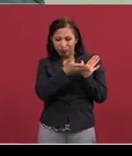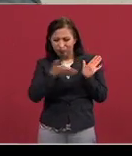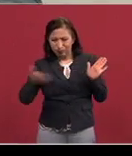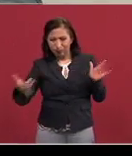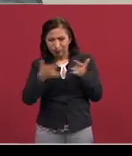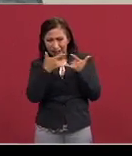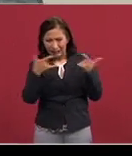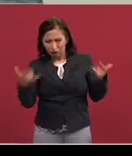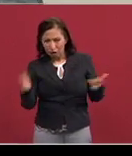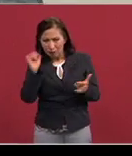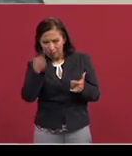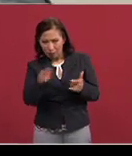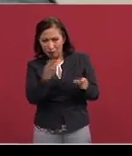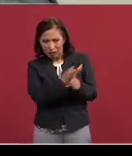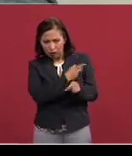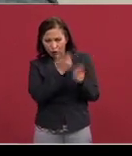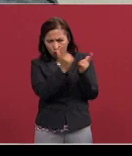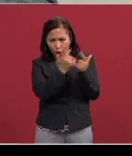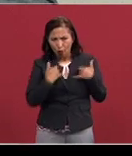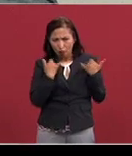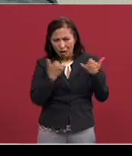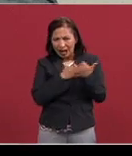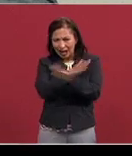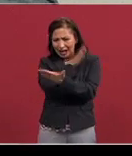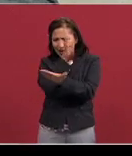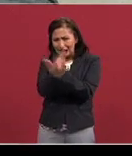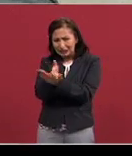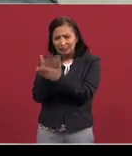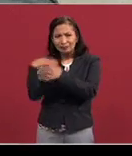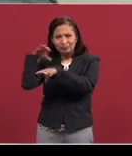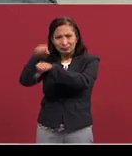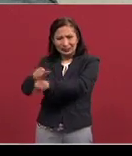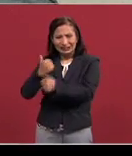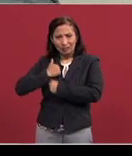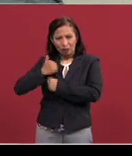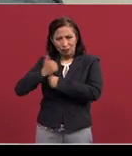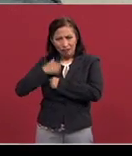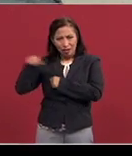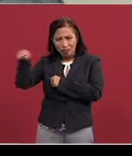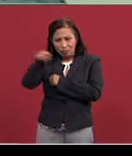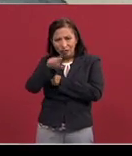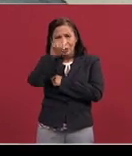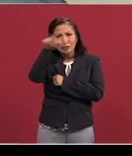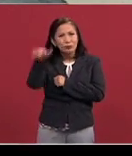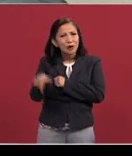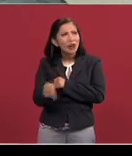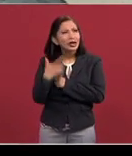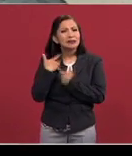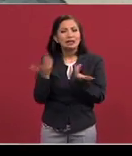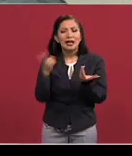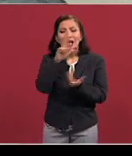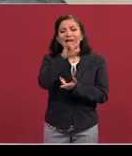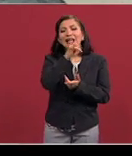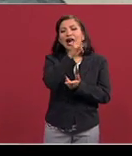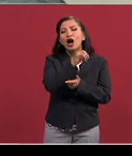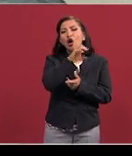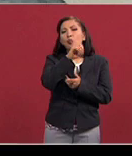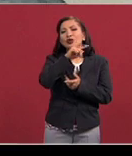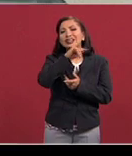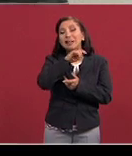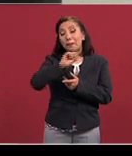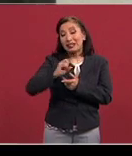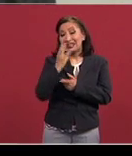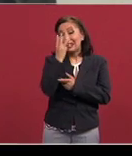desarrollo histórico que realiza sobre el asalto y sobre lo que sería posteriormente la Liga Comunista 23